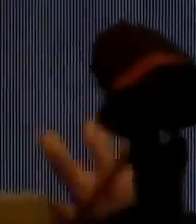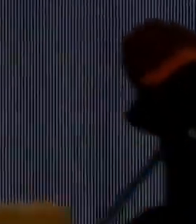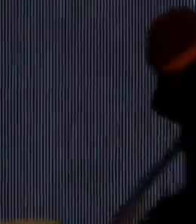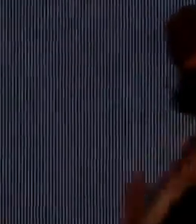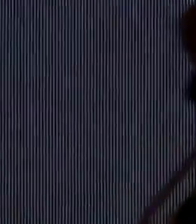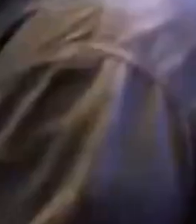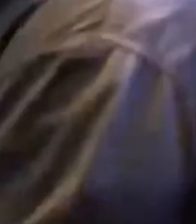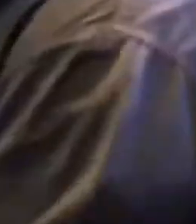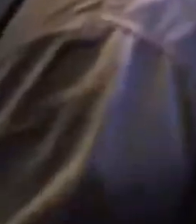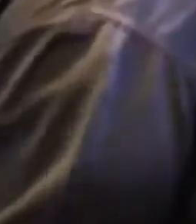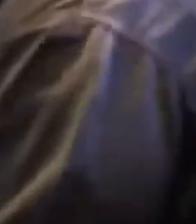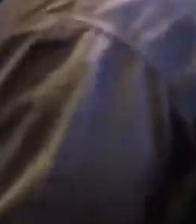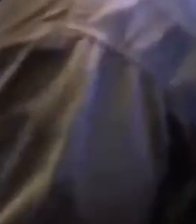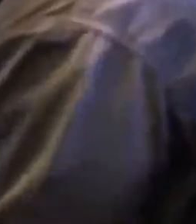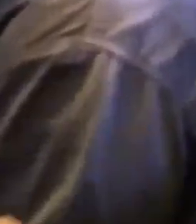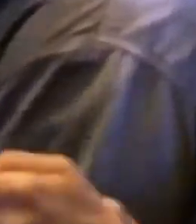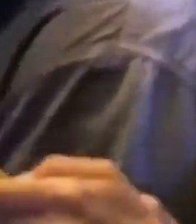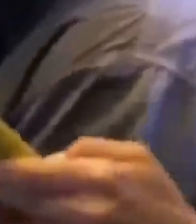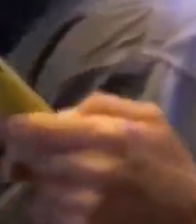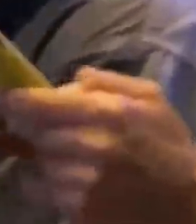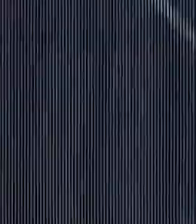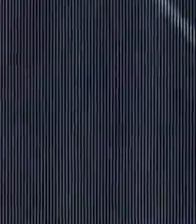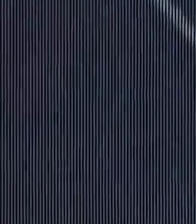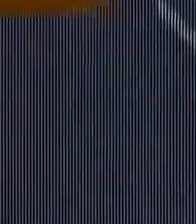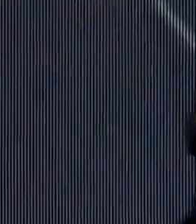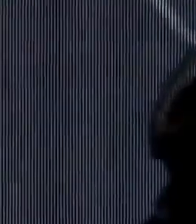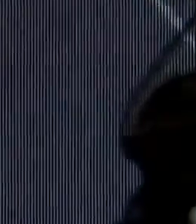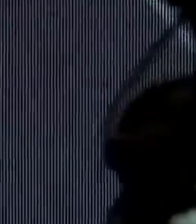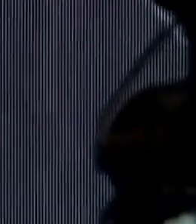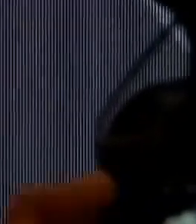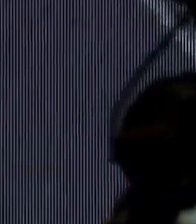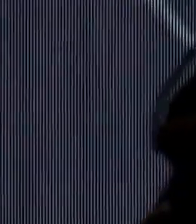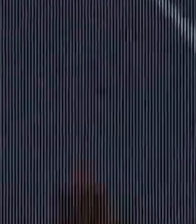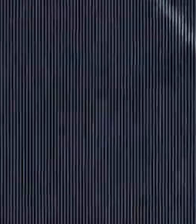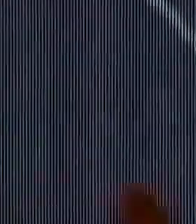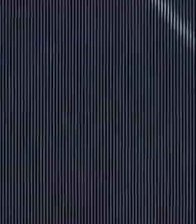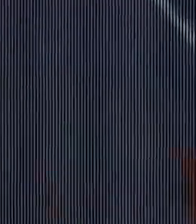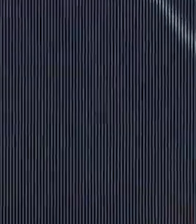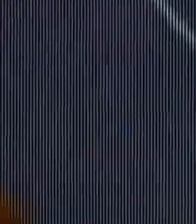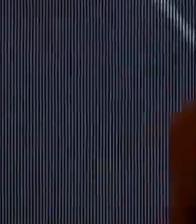llegando soporté lo criticado y sigo